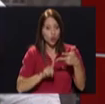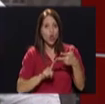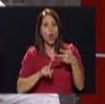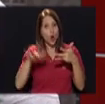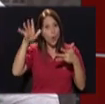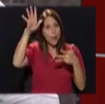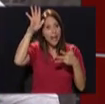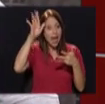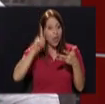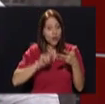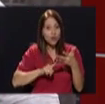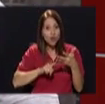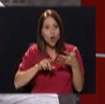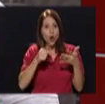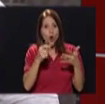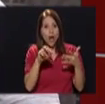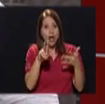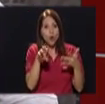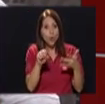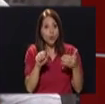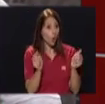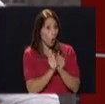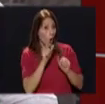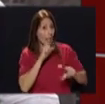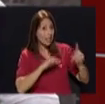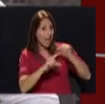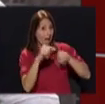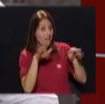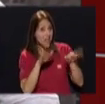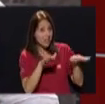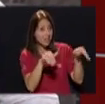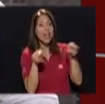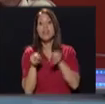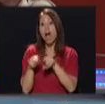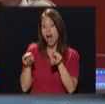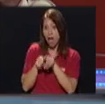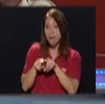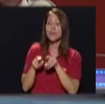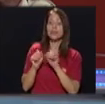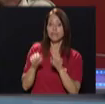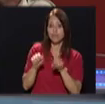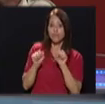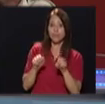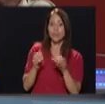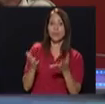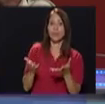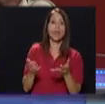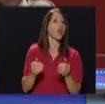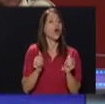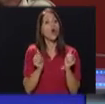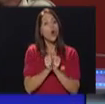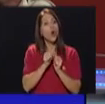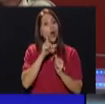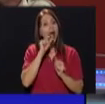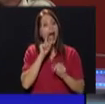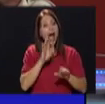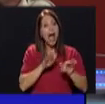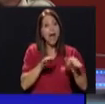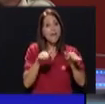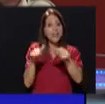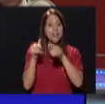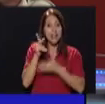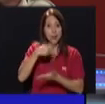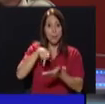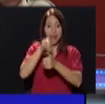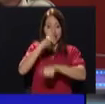la gente está teniendo interacciones. ¿Con las aves? Con aves también, con algunas especies de aves también hay interacción. Con aves en